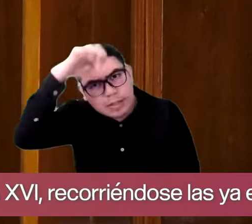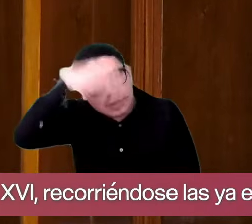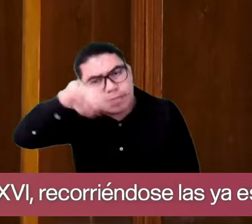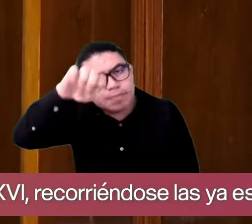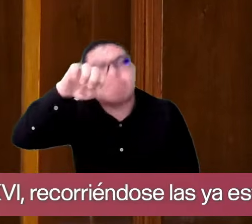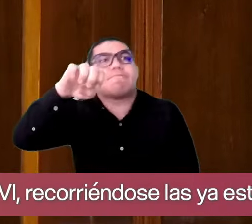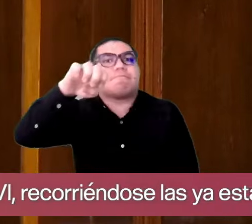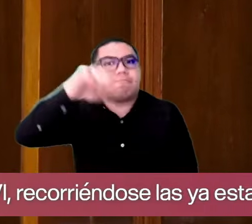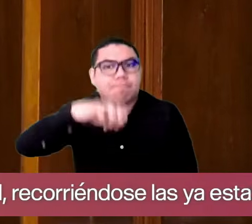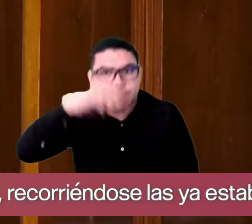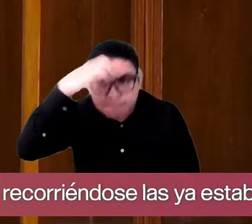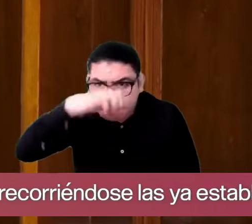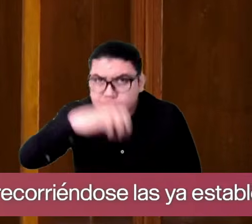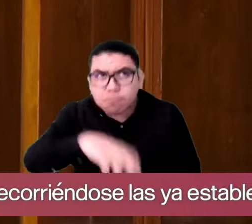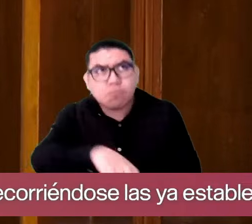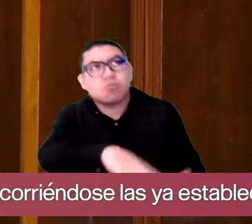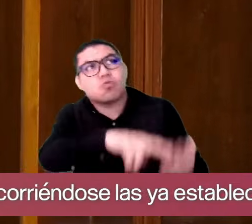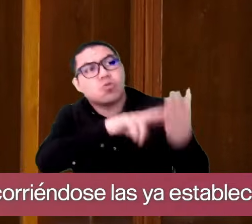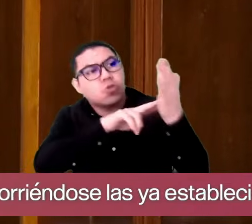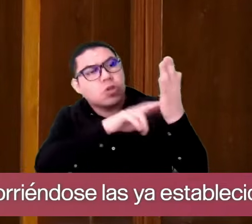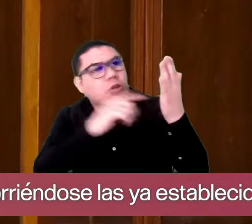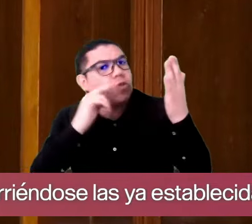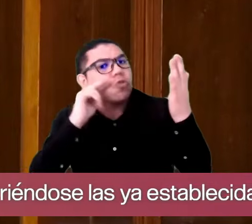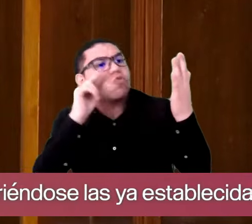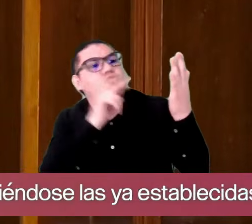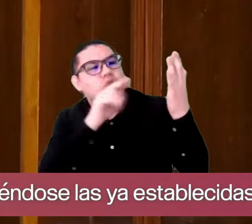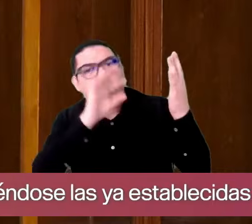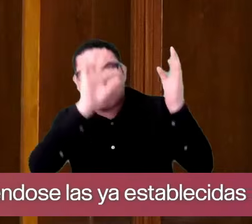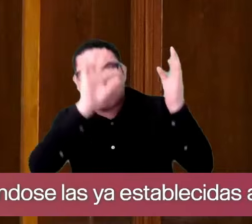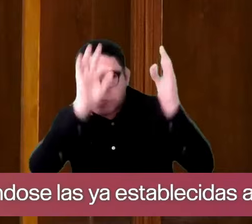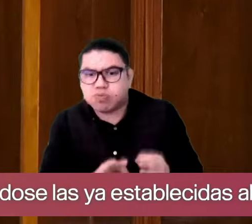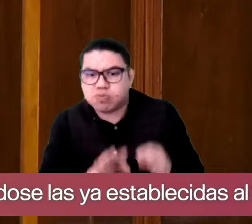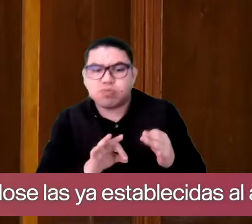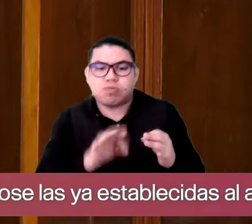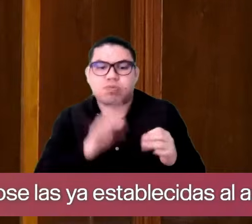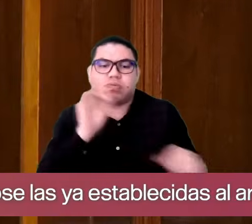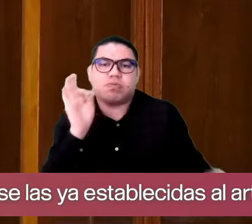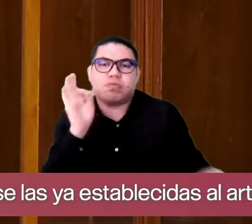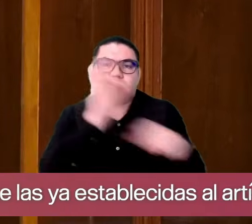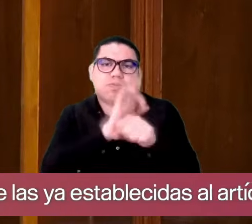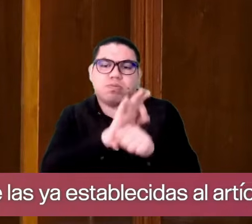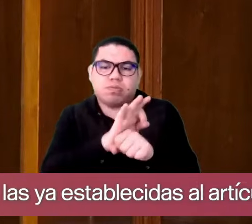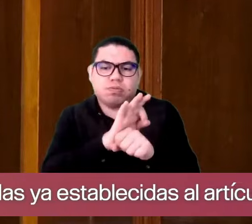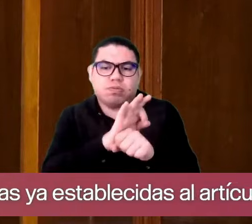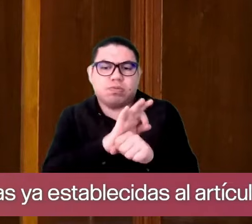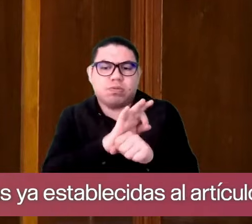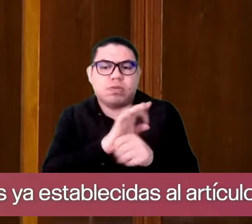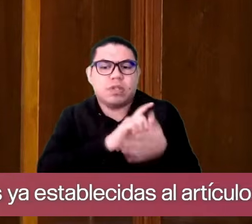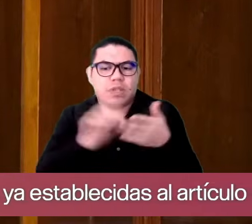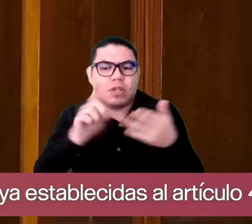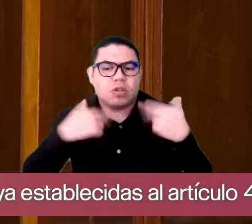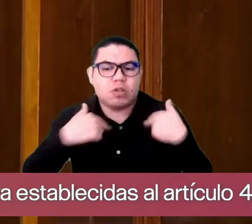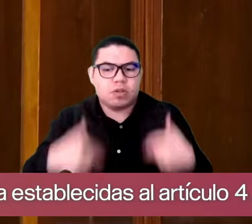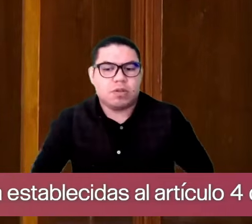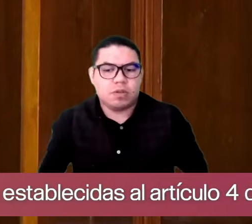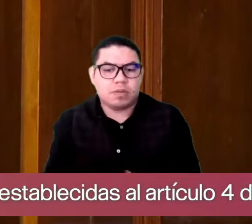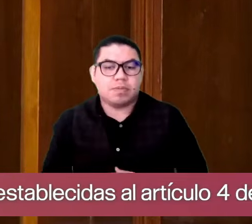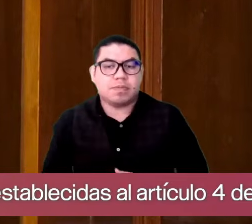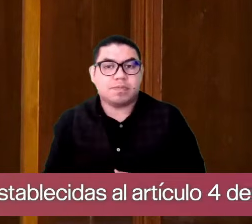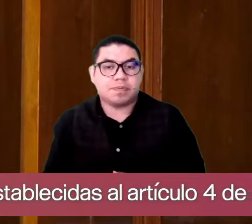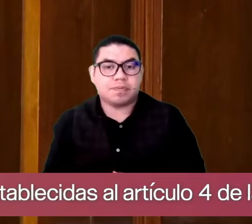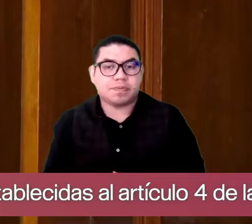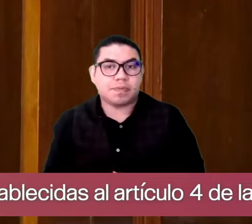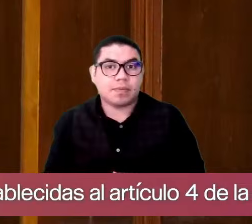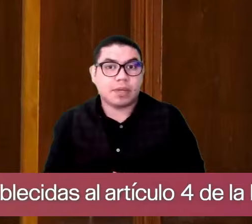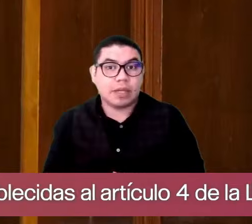un referente, se han convertido en verdaderos defensores de los derechos humanos. Esta